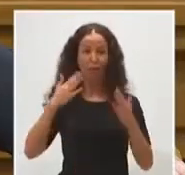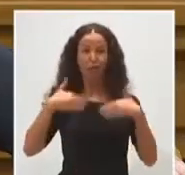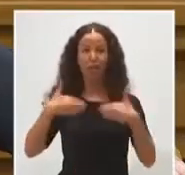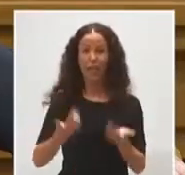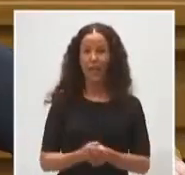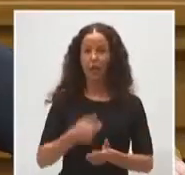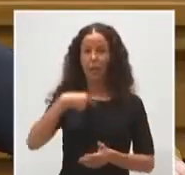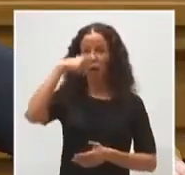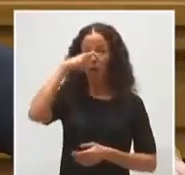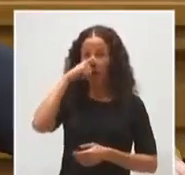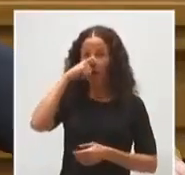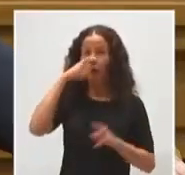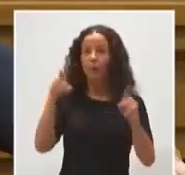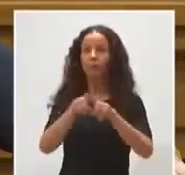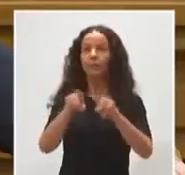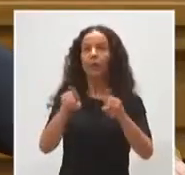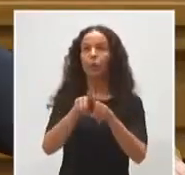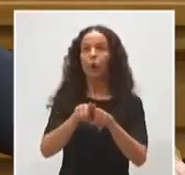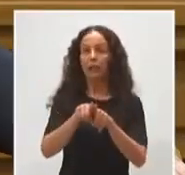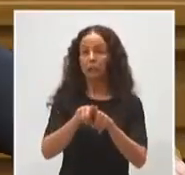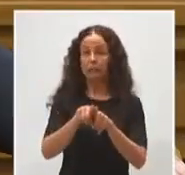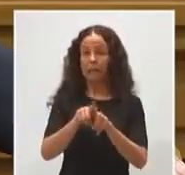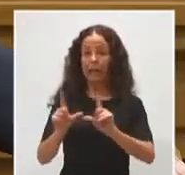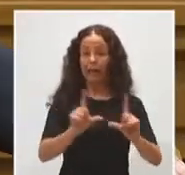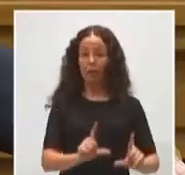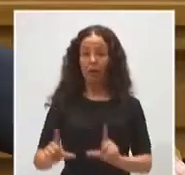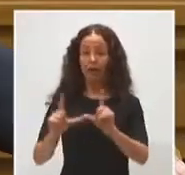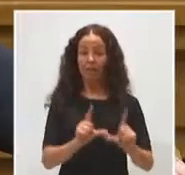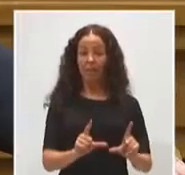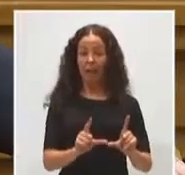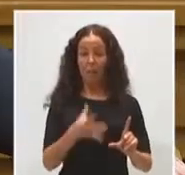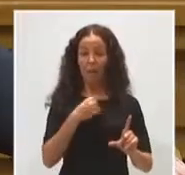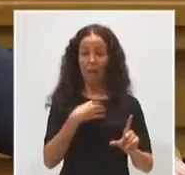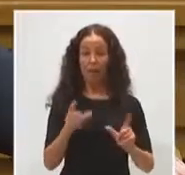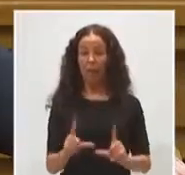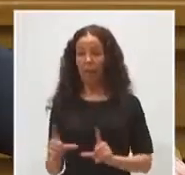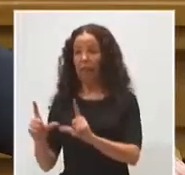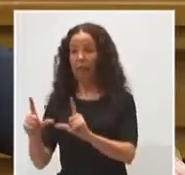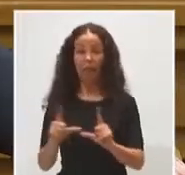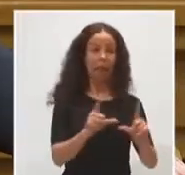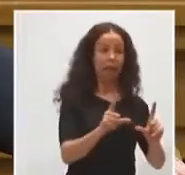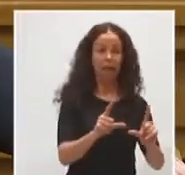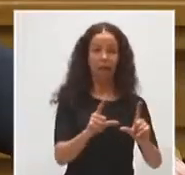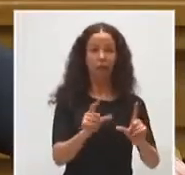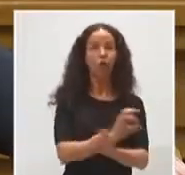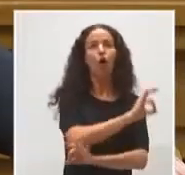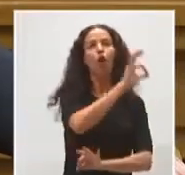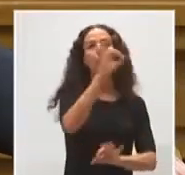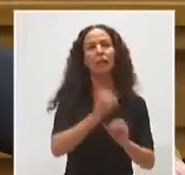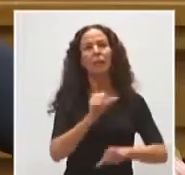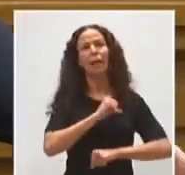la radiografía de una consulta para otra y teníamos que hacer cola todo el día para que nos atendiera al médico todo el día